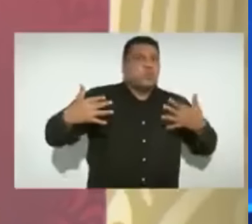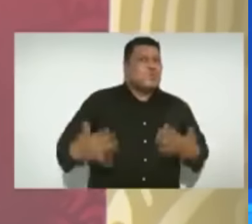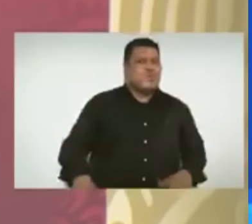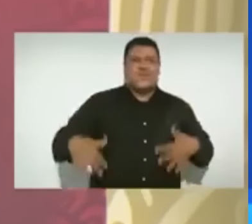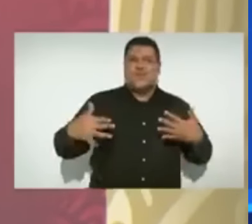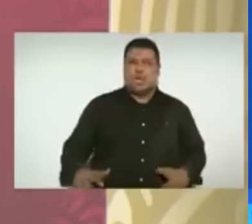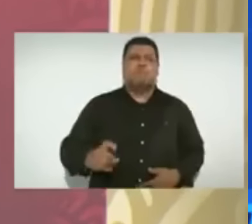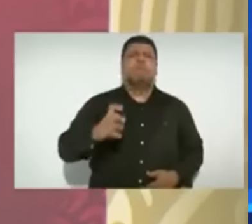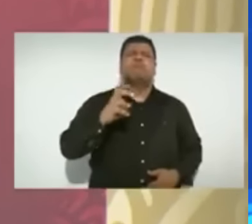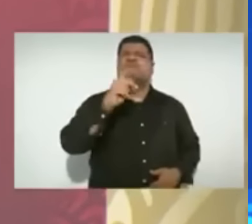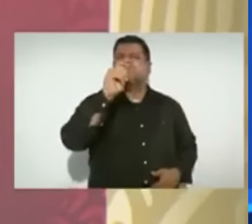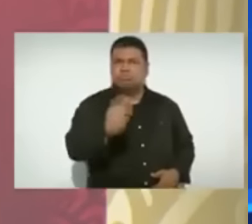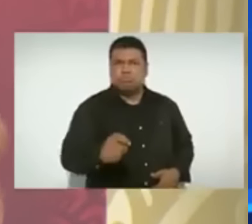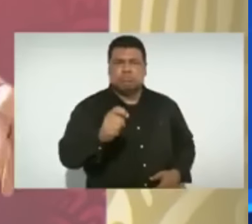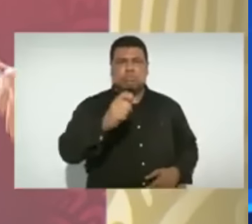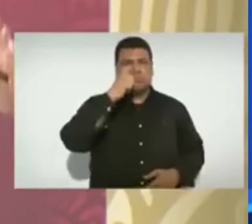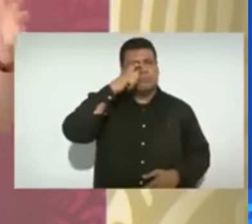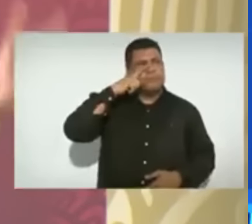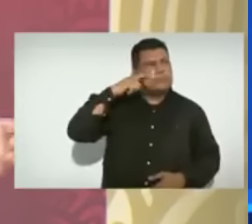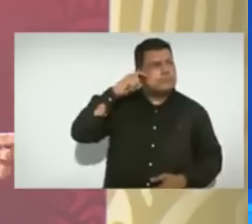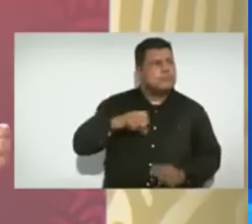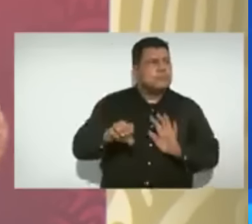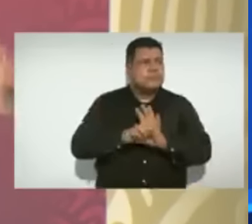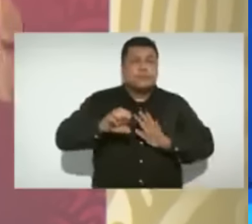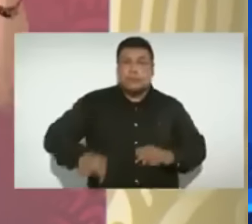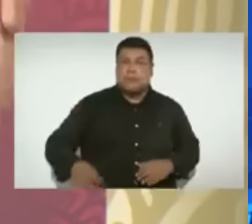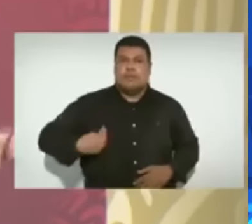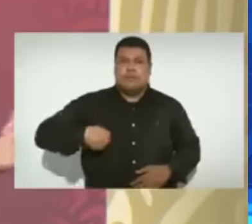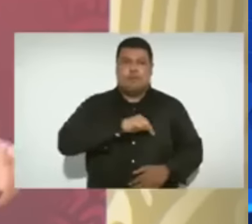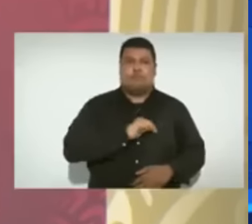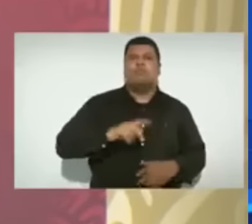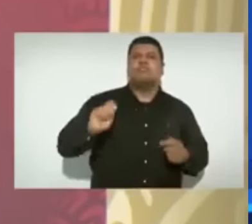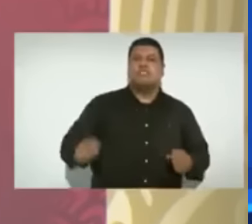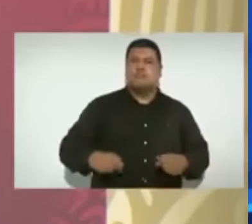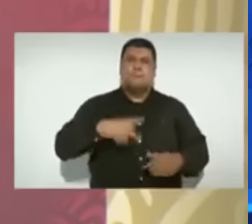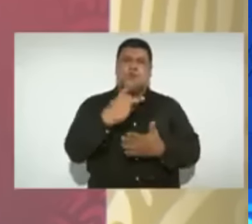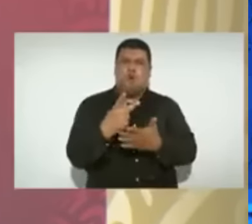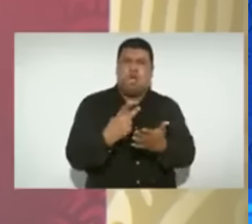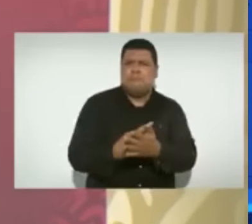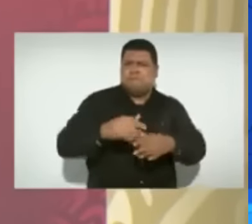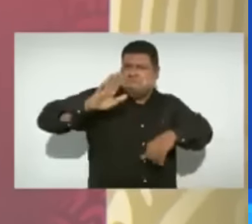Es decir, no solamente se consolidan, sino se amplían los programas de bienestar.